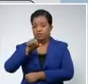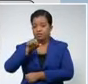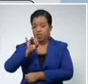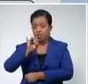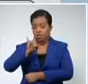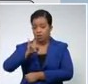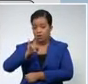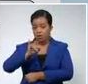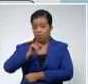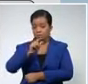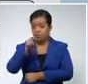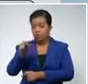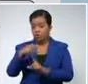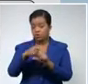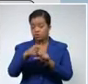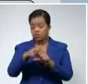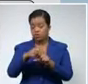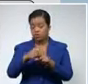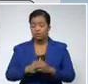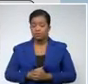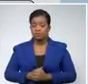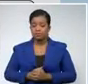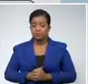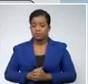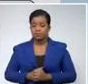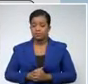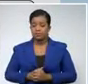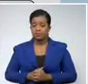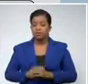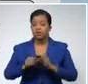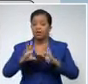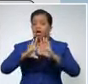los casos del mundo, ya acumula